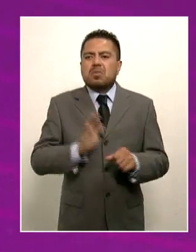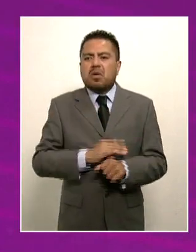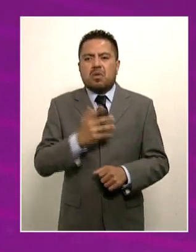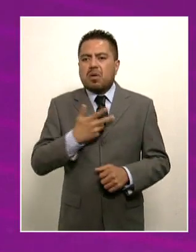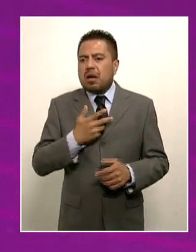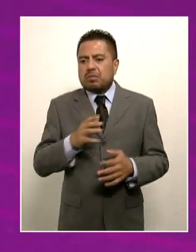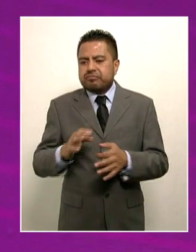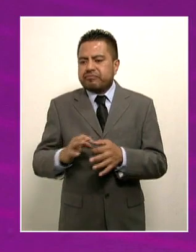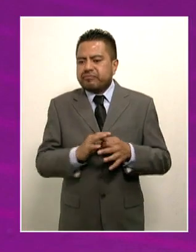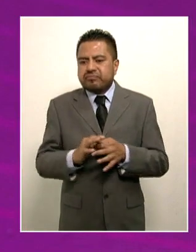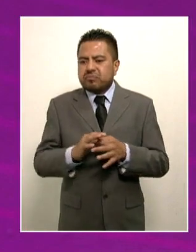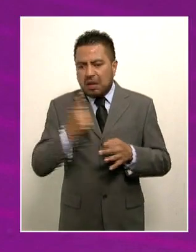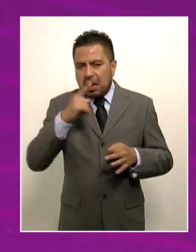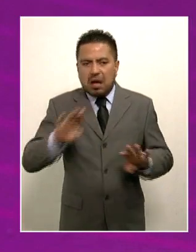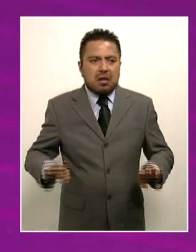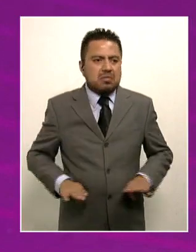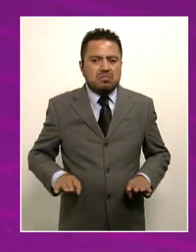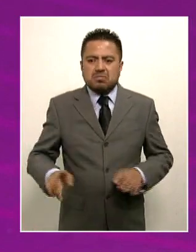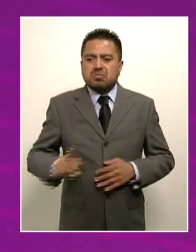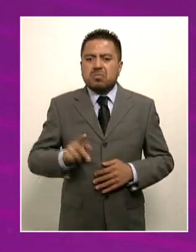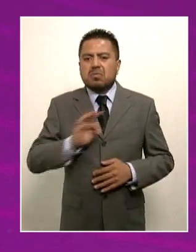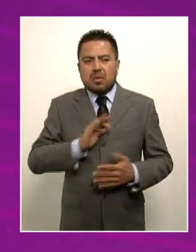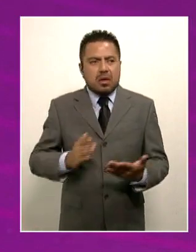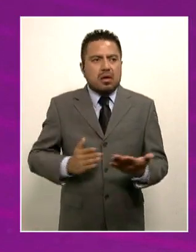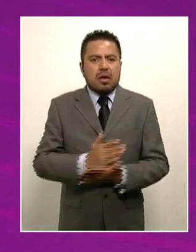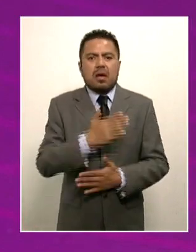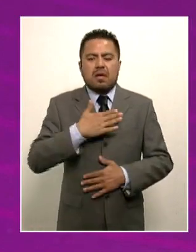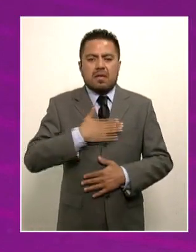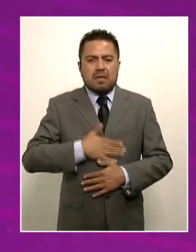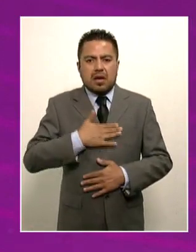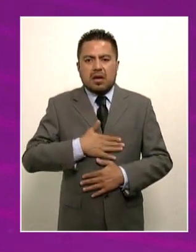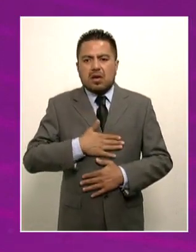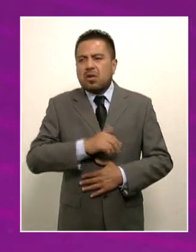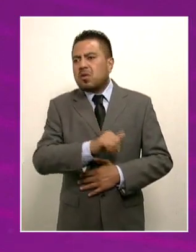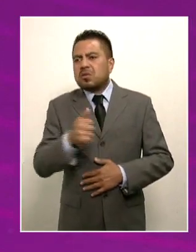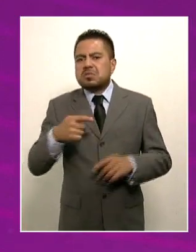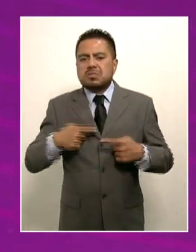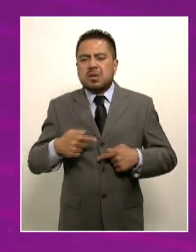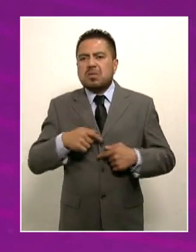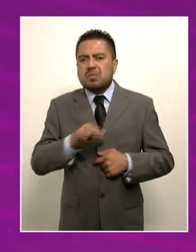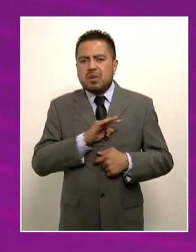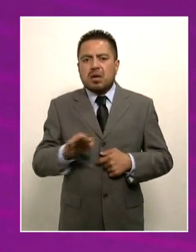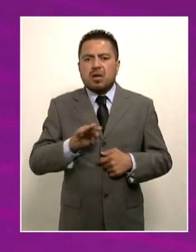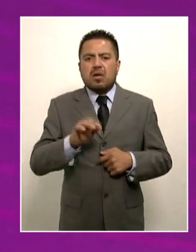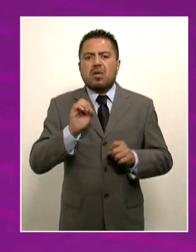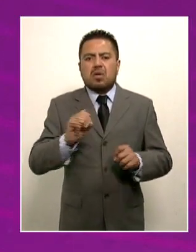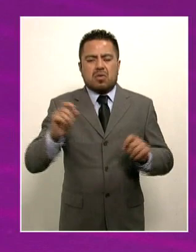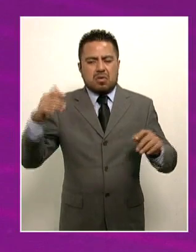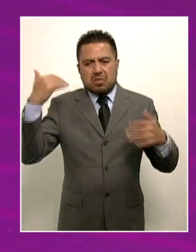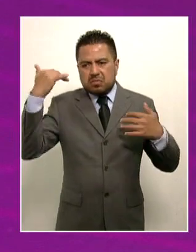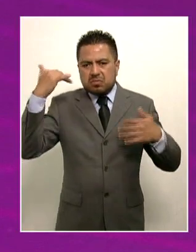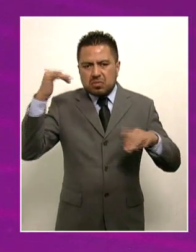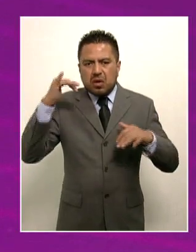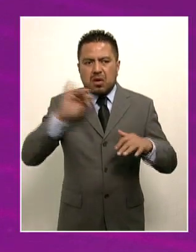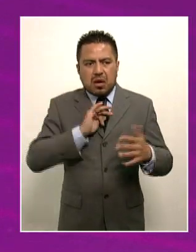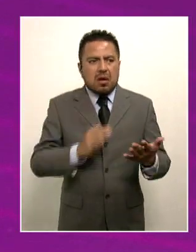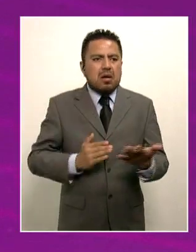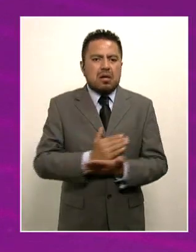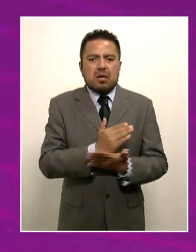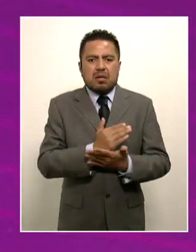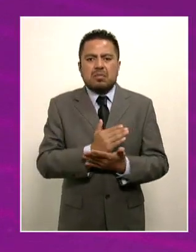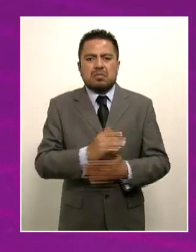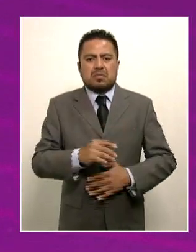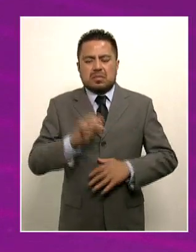para eso. Claro. Entonces, poder ir al baño como cualquier otro, poder tomar una ducha como cualquier otro,